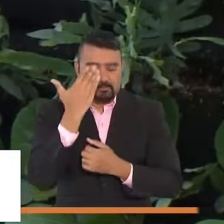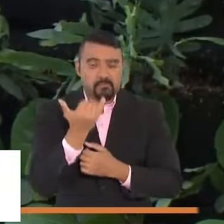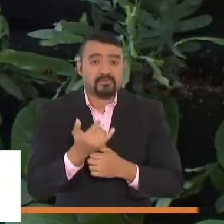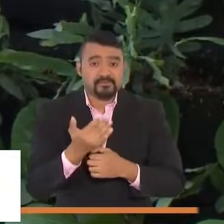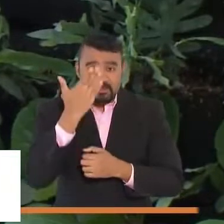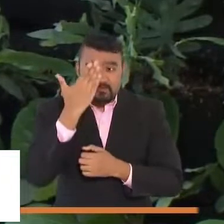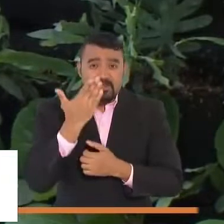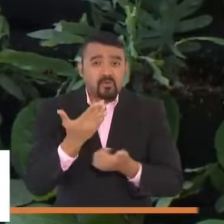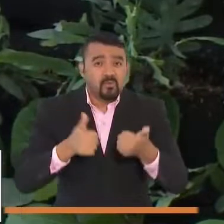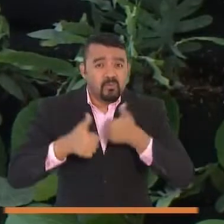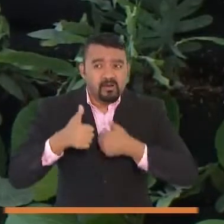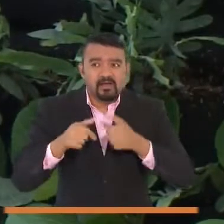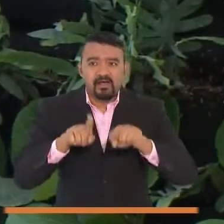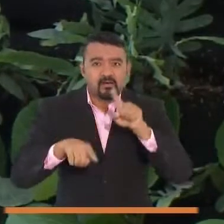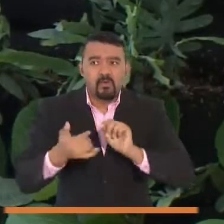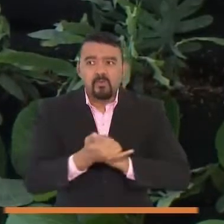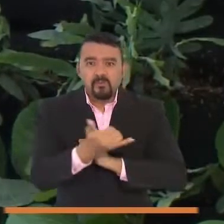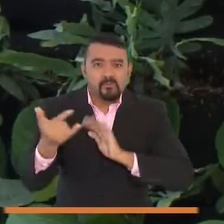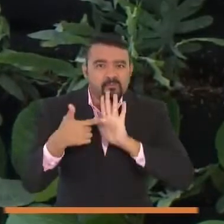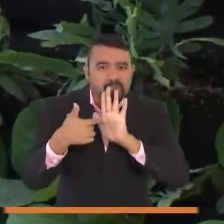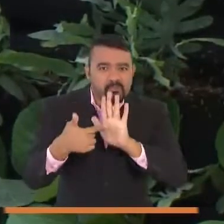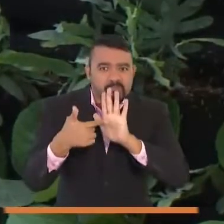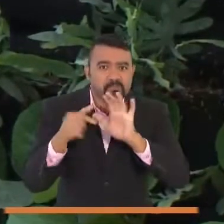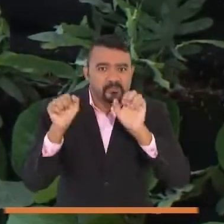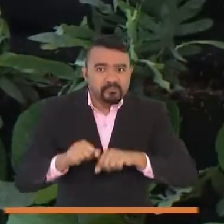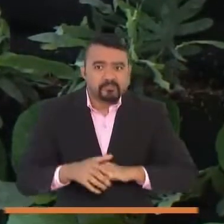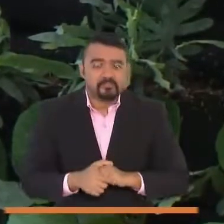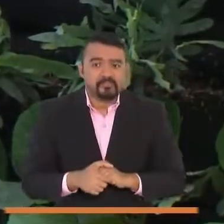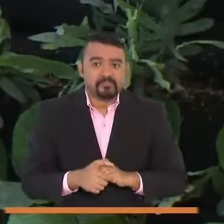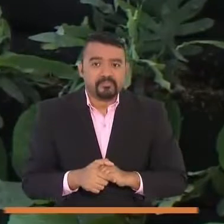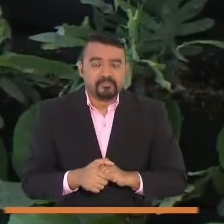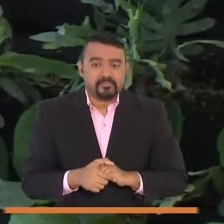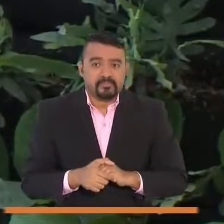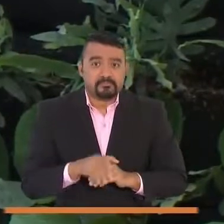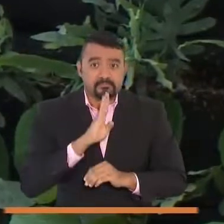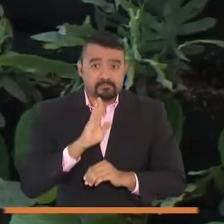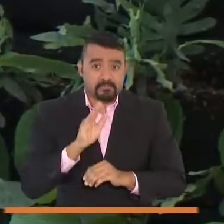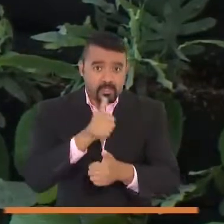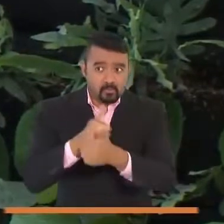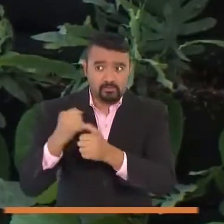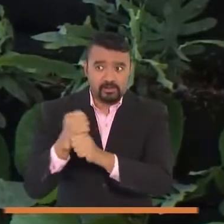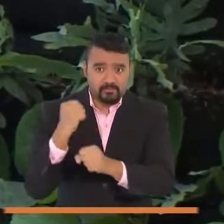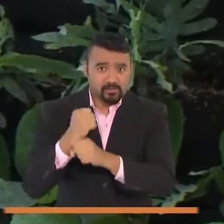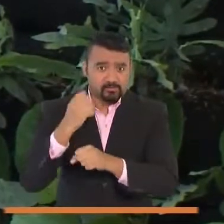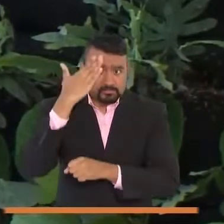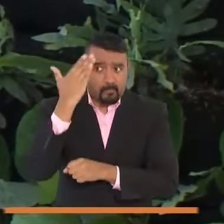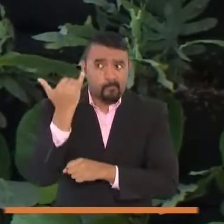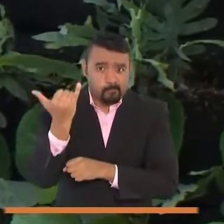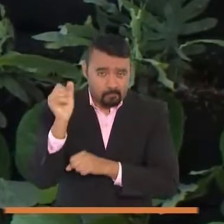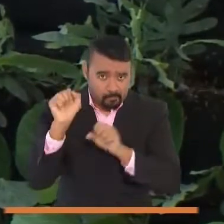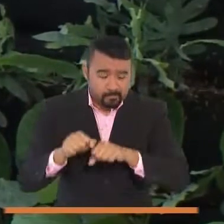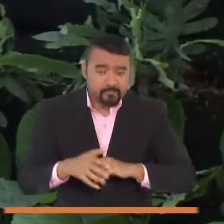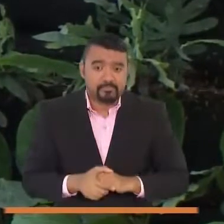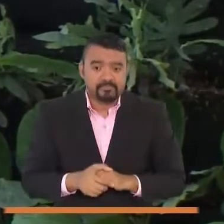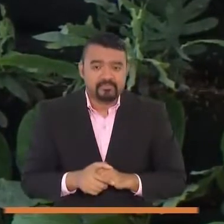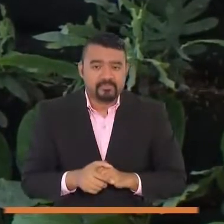de trabajo, a todos los secretarios de despacho, a todos los funcionarios de la administración municipal y de una manera muy